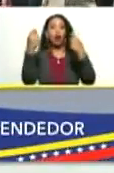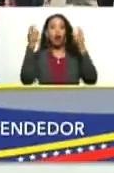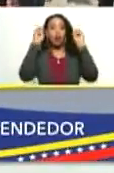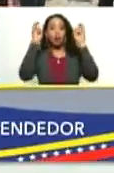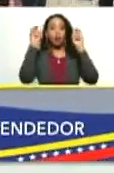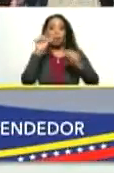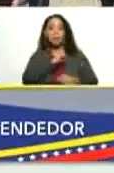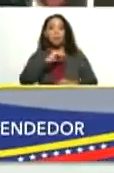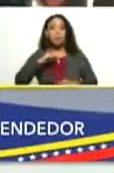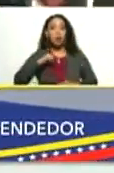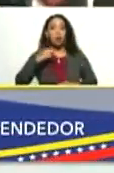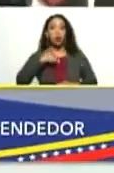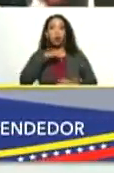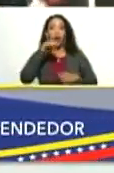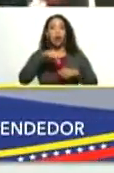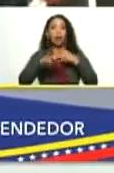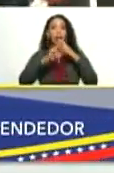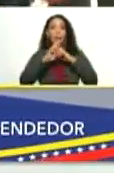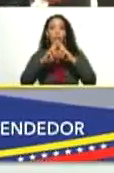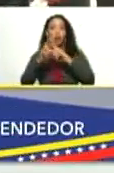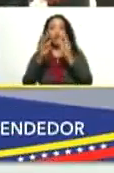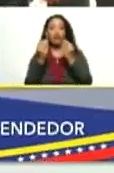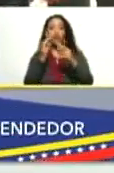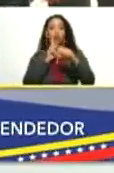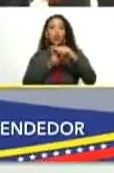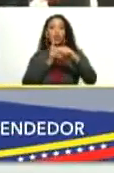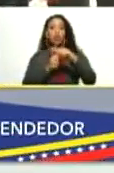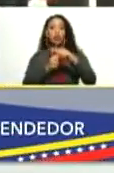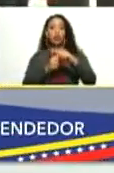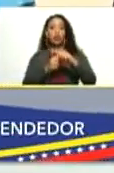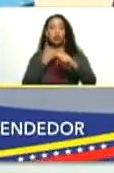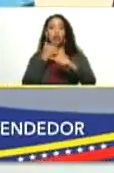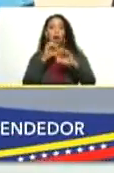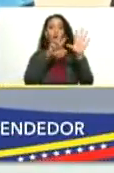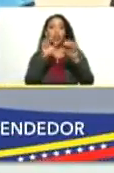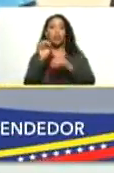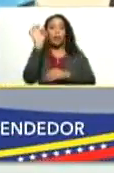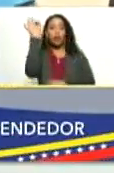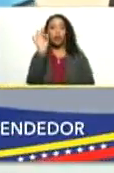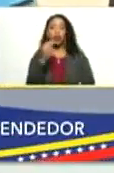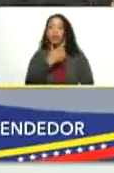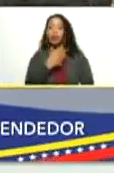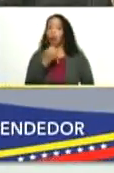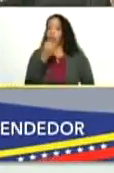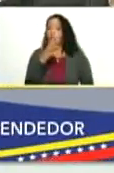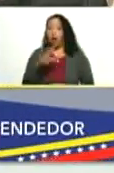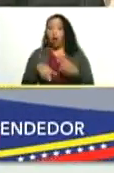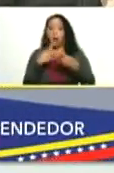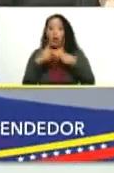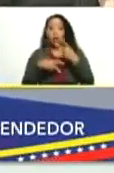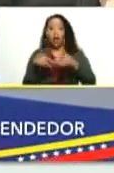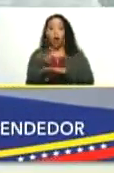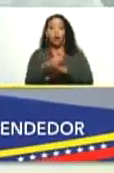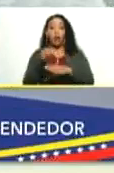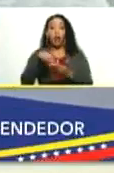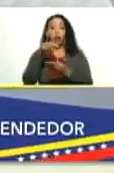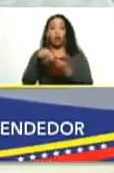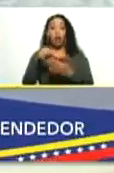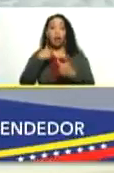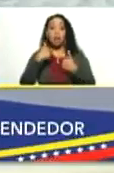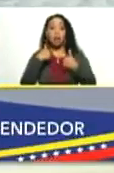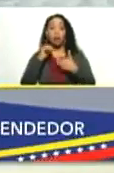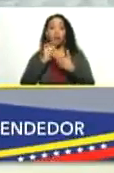privado, está dando resultados muy positivos, ya que casi el 80% dice, bueno, es que la política del gobierno nacional es la que a mí me